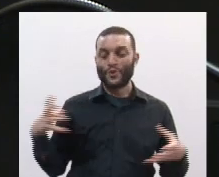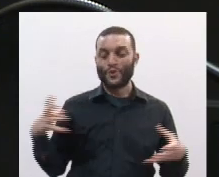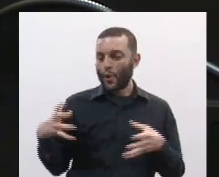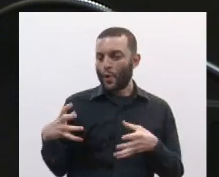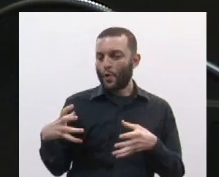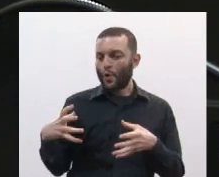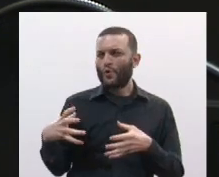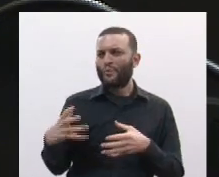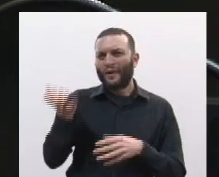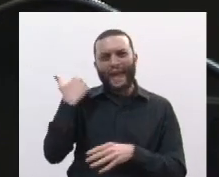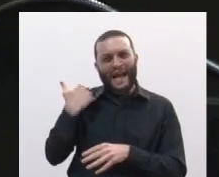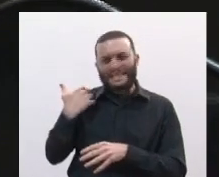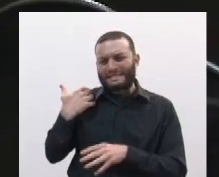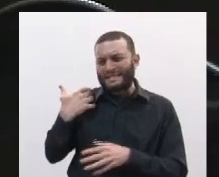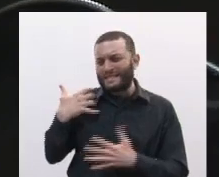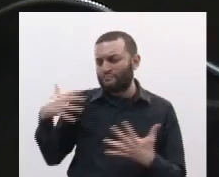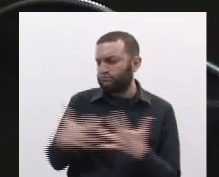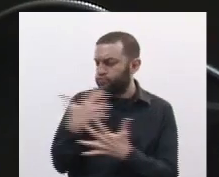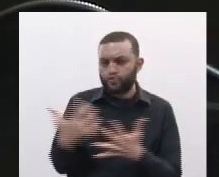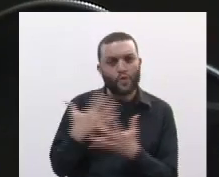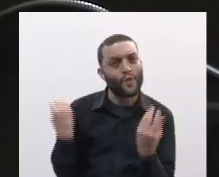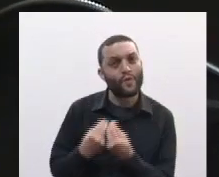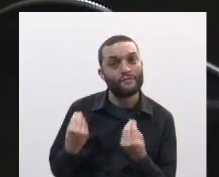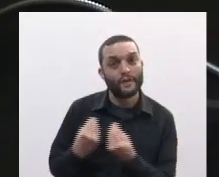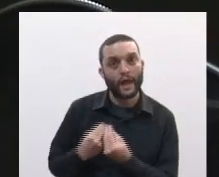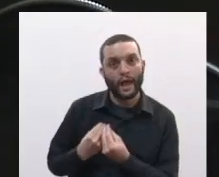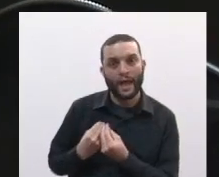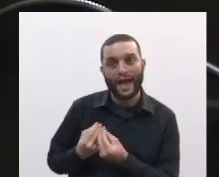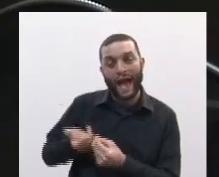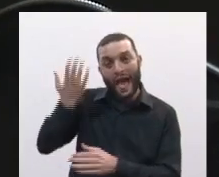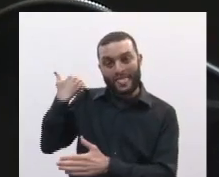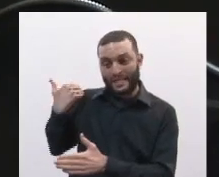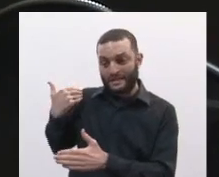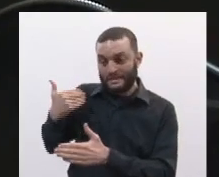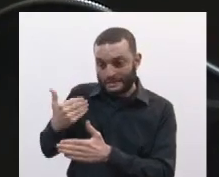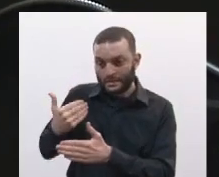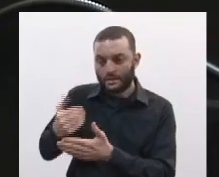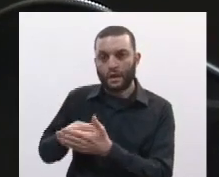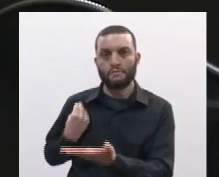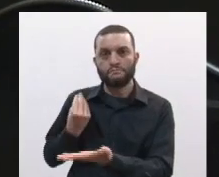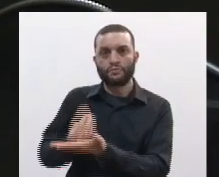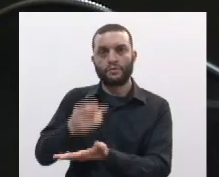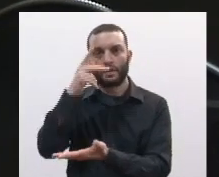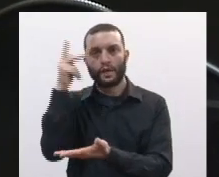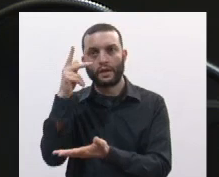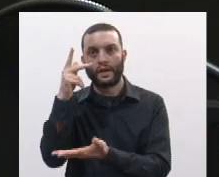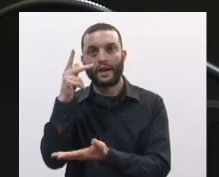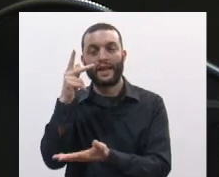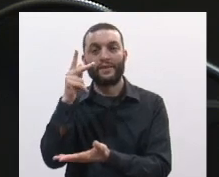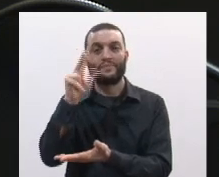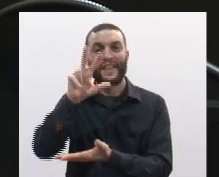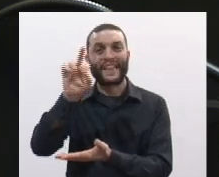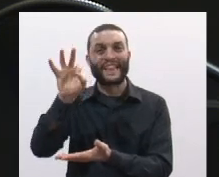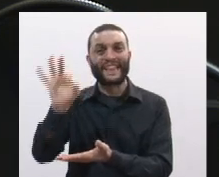generación diezmada, y como él, en mi caso también yo y muchos otros, Apenas 30 años atrás